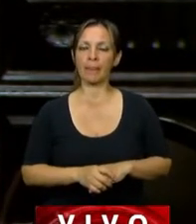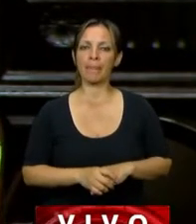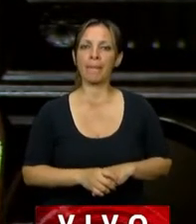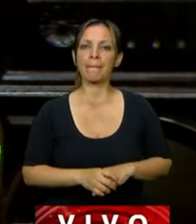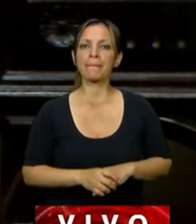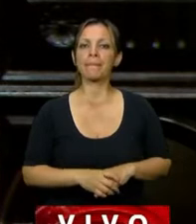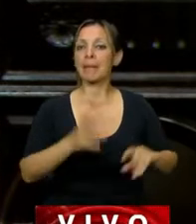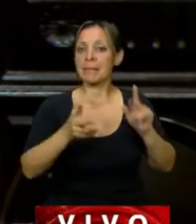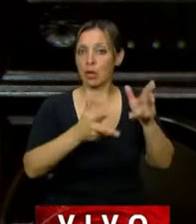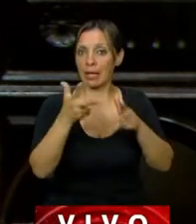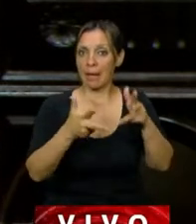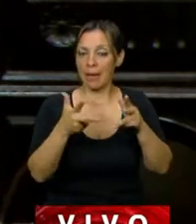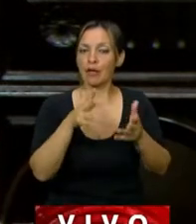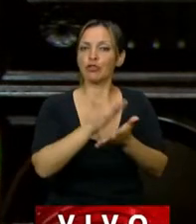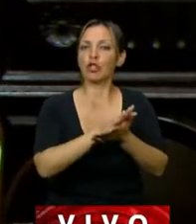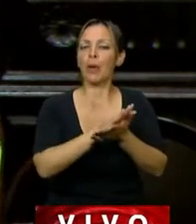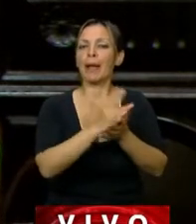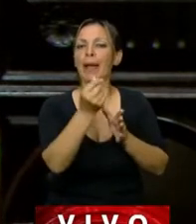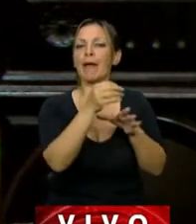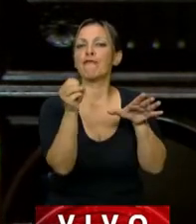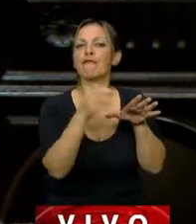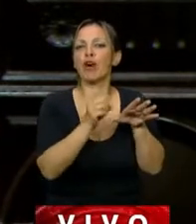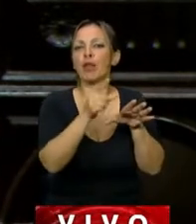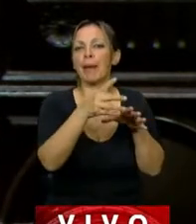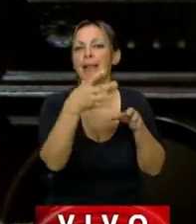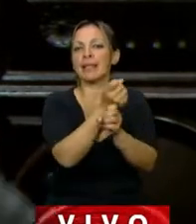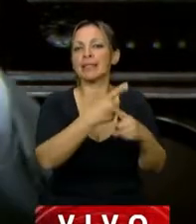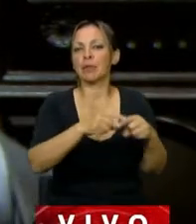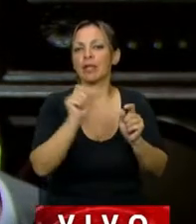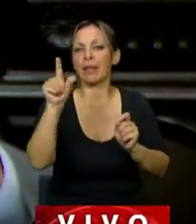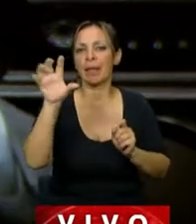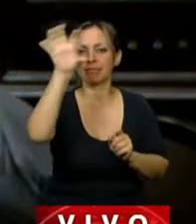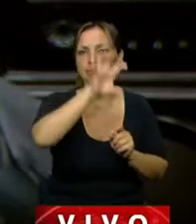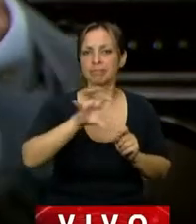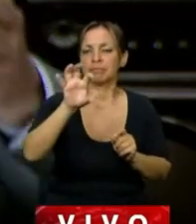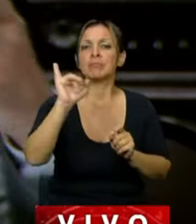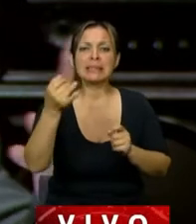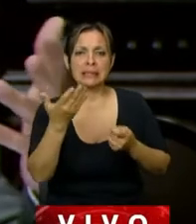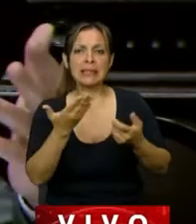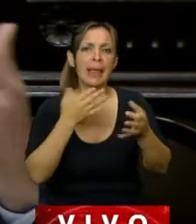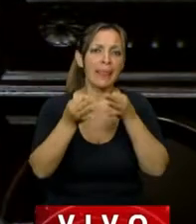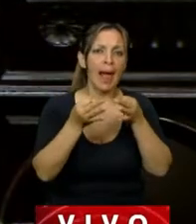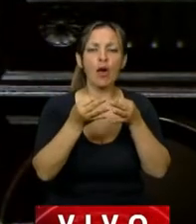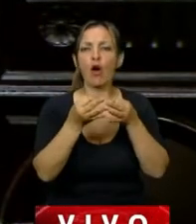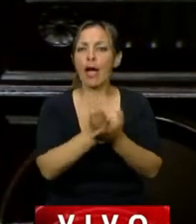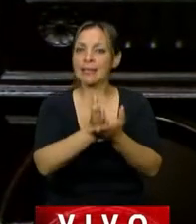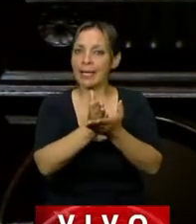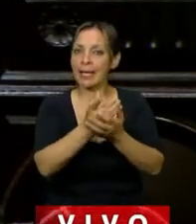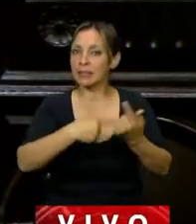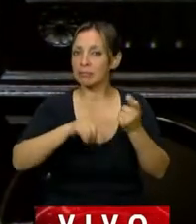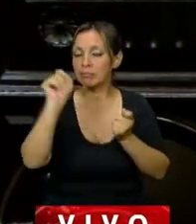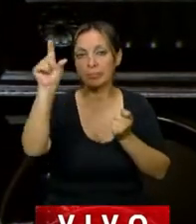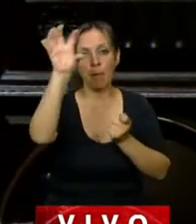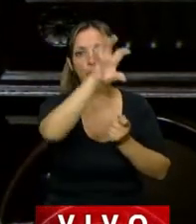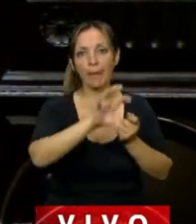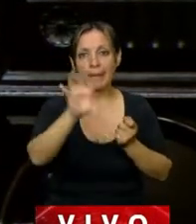lo que se ha solucionado al respecto del Fondo de Compensación al Transporte Público del Interior, a través del diálogo, de las exigencias, por supuesto, de las